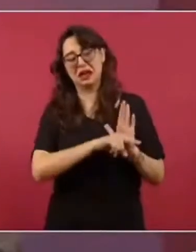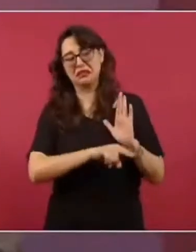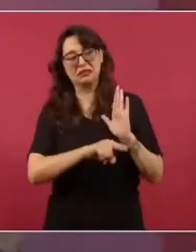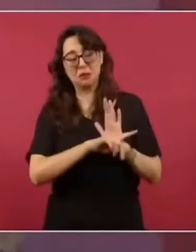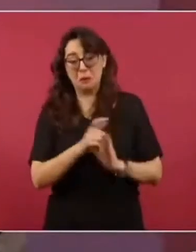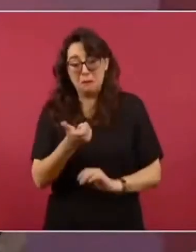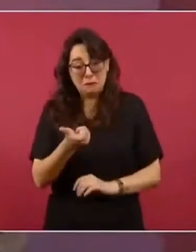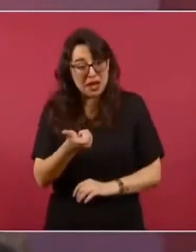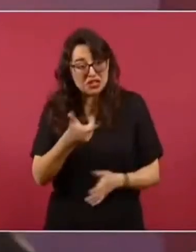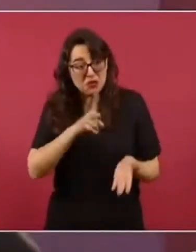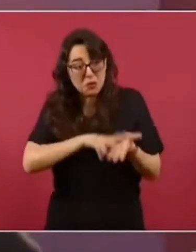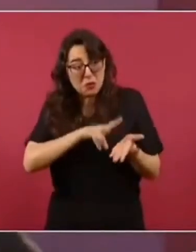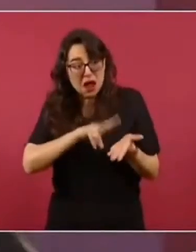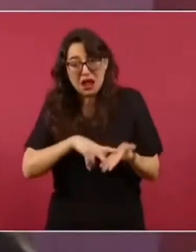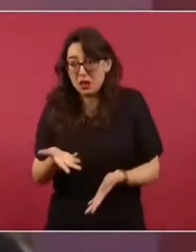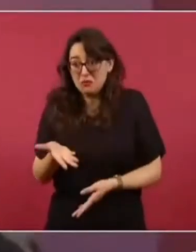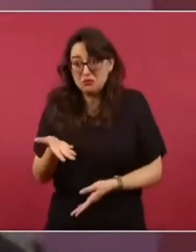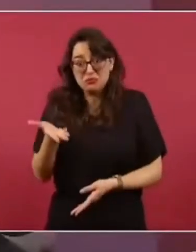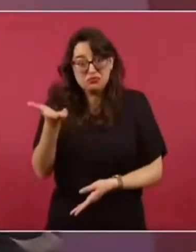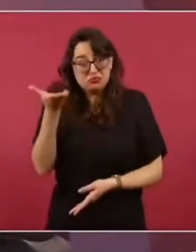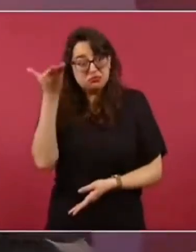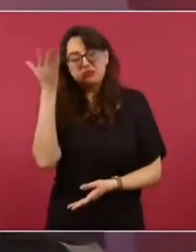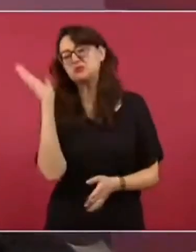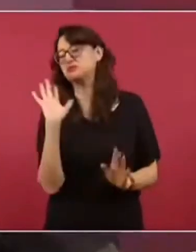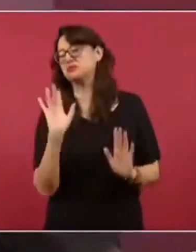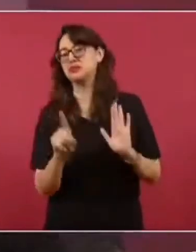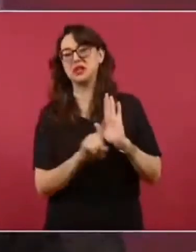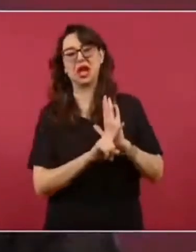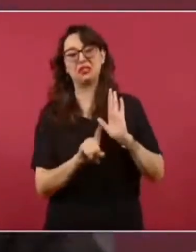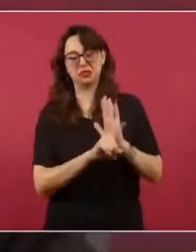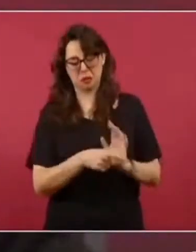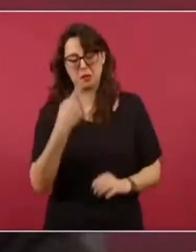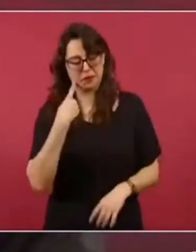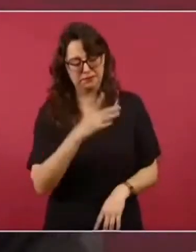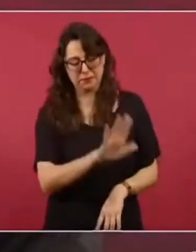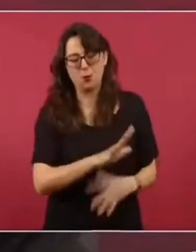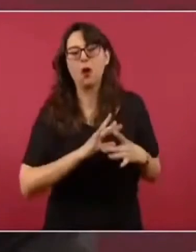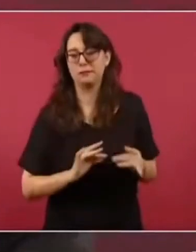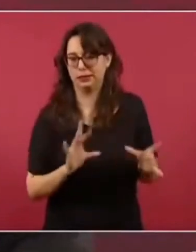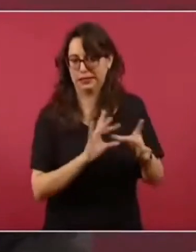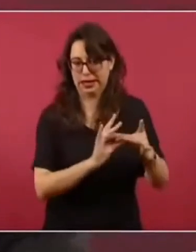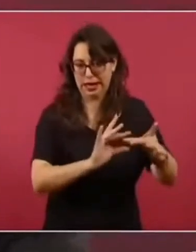Y todavía salen a decir, y te voy a explicar por qué.